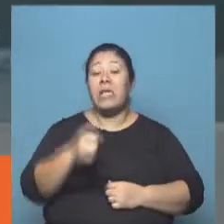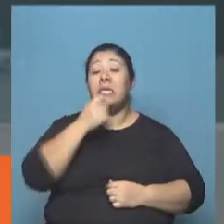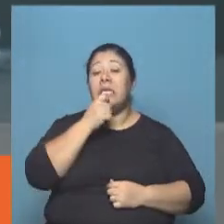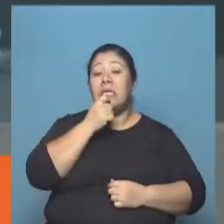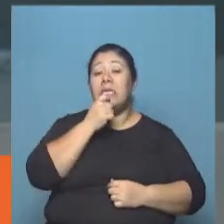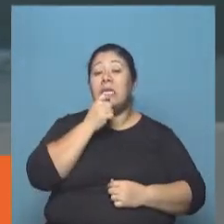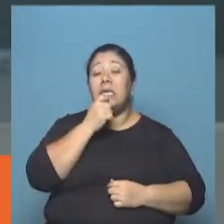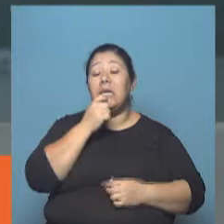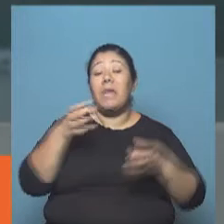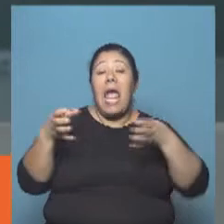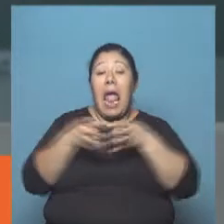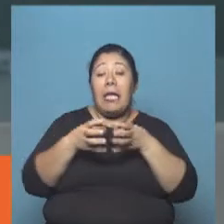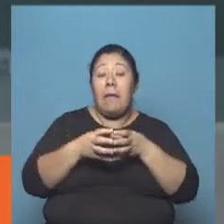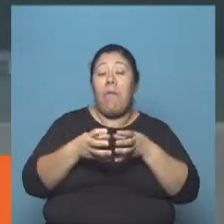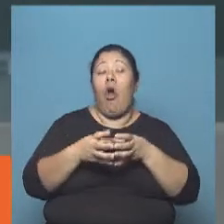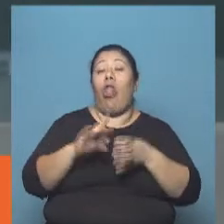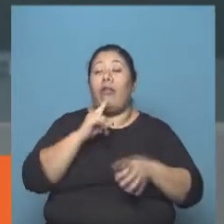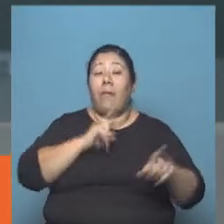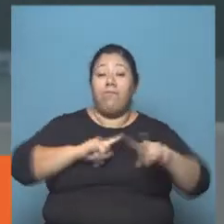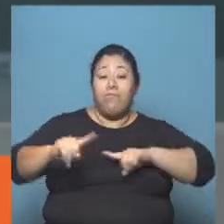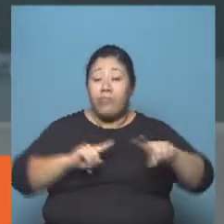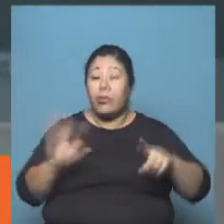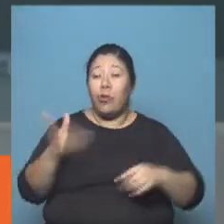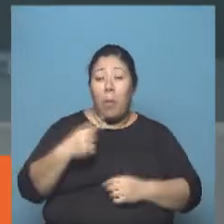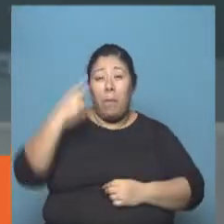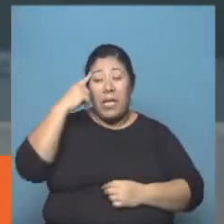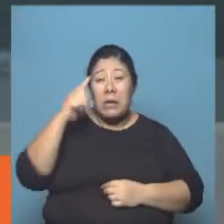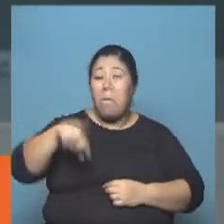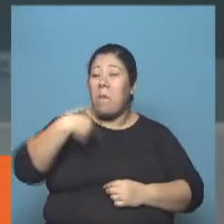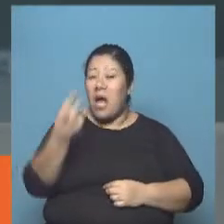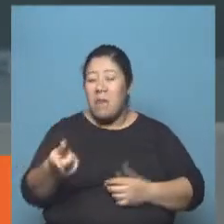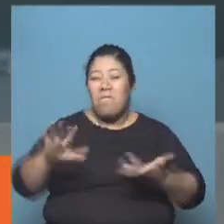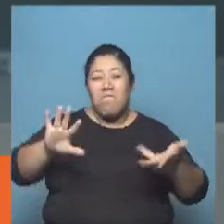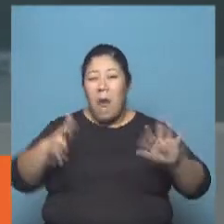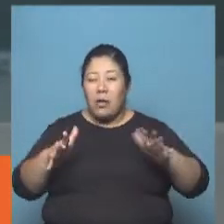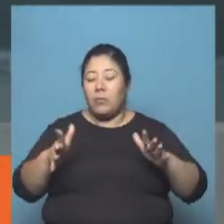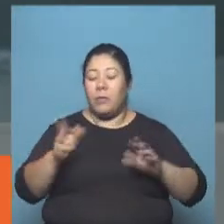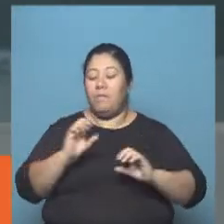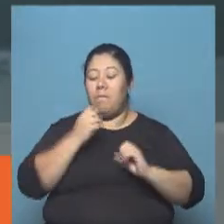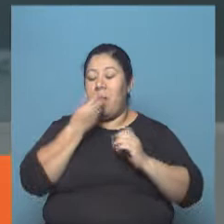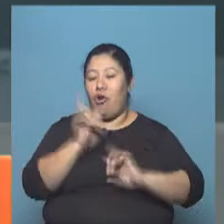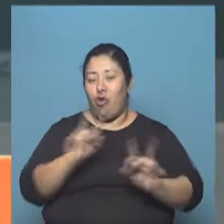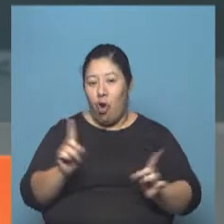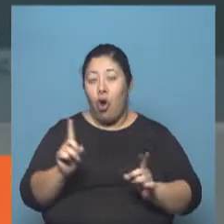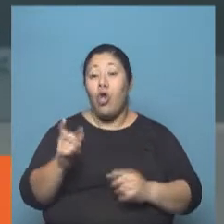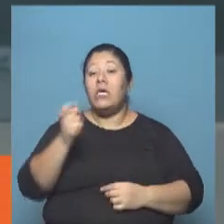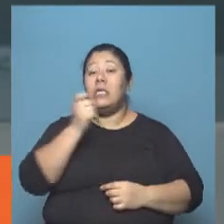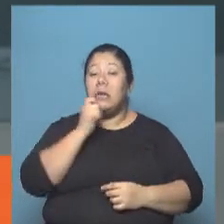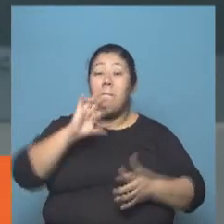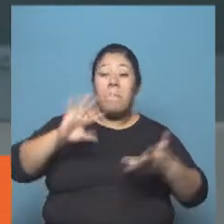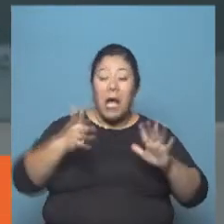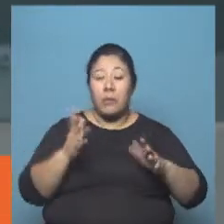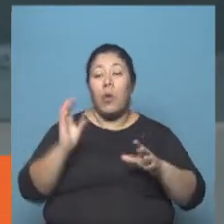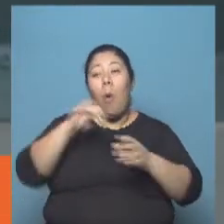condiciones, a lo mejor ya para el tercer partido, y digo a lo mejor, pueda tener algunos minutos, veremos también si es